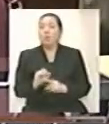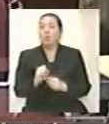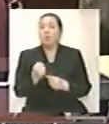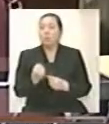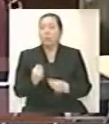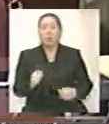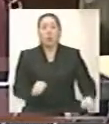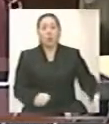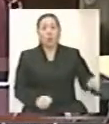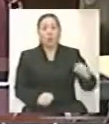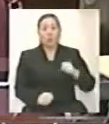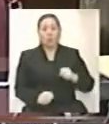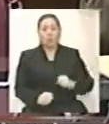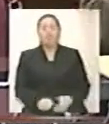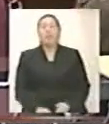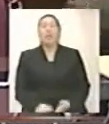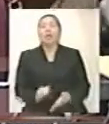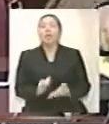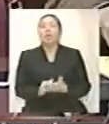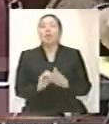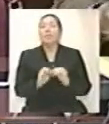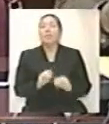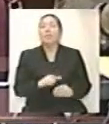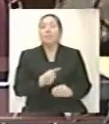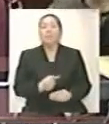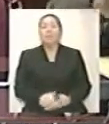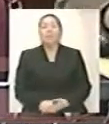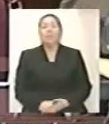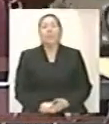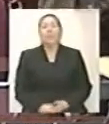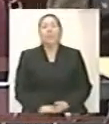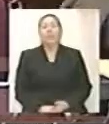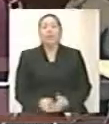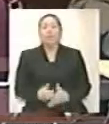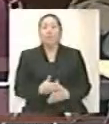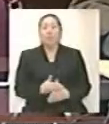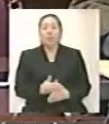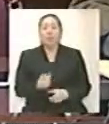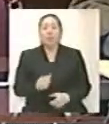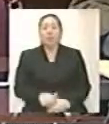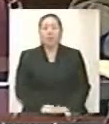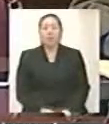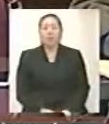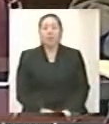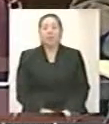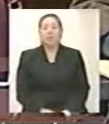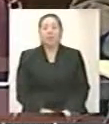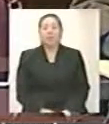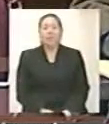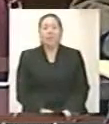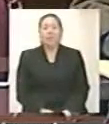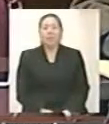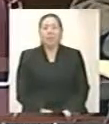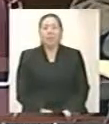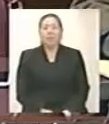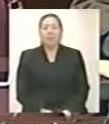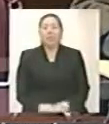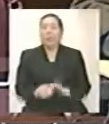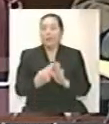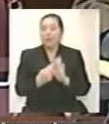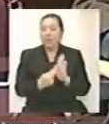Partido Comunista, y que se propone forjar un nuevo tipo de partido ciudadano con la